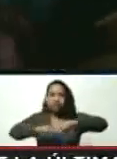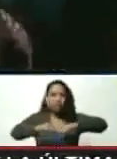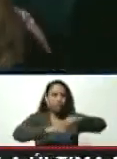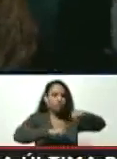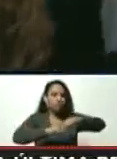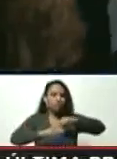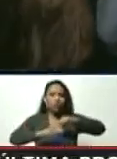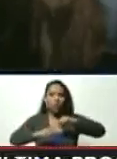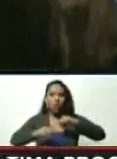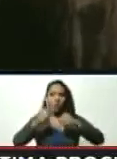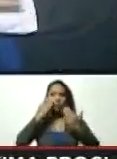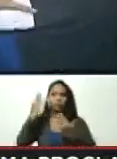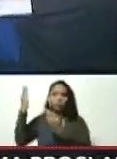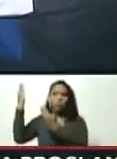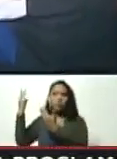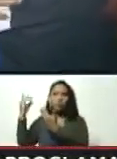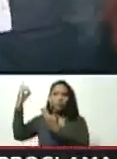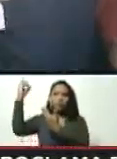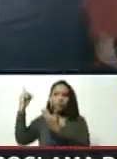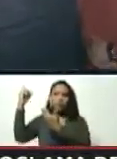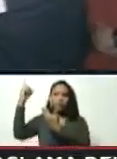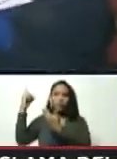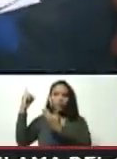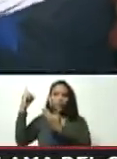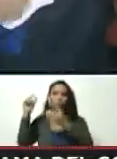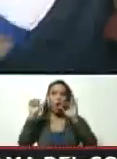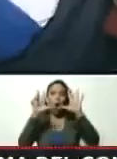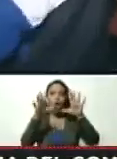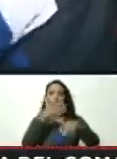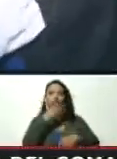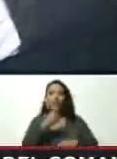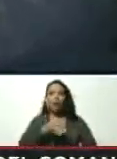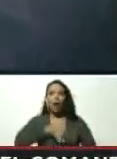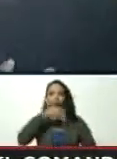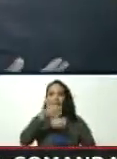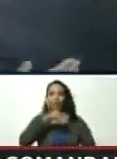Los videos de aquel 8 de diciembre en la tarde, noche,